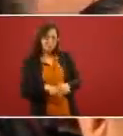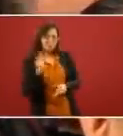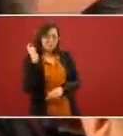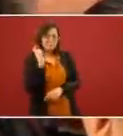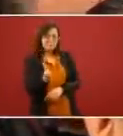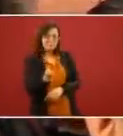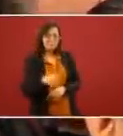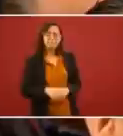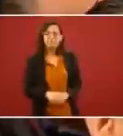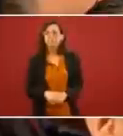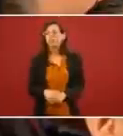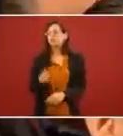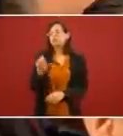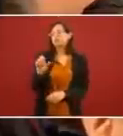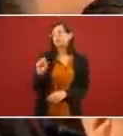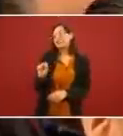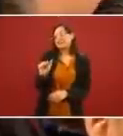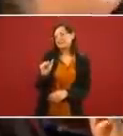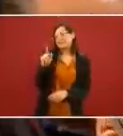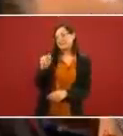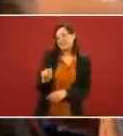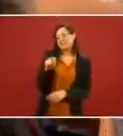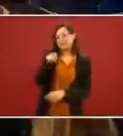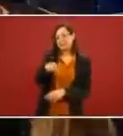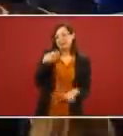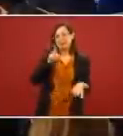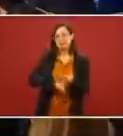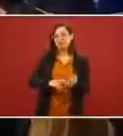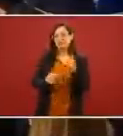tiene información sobre esto.